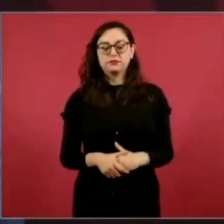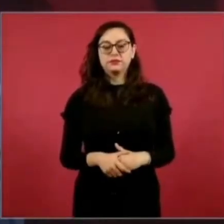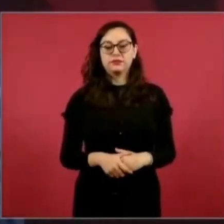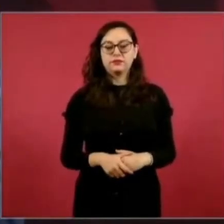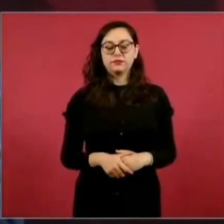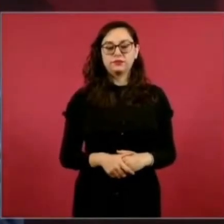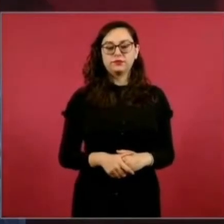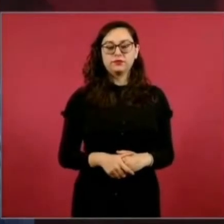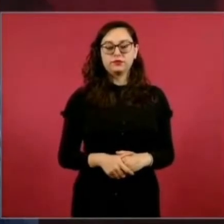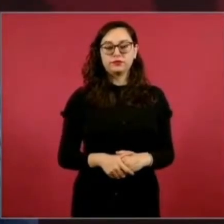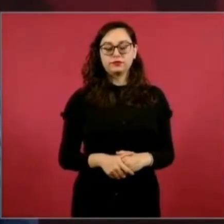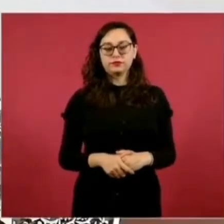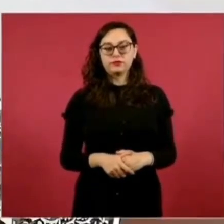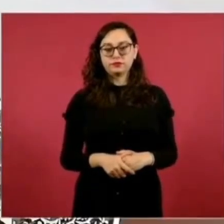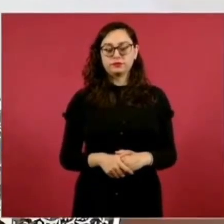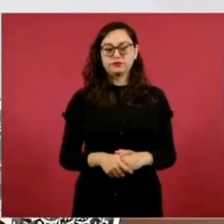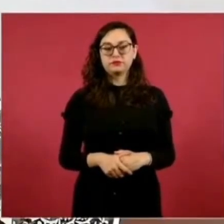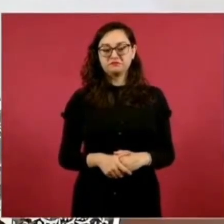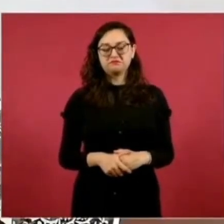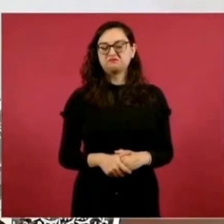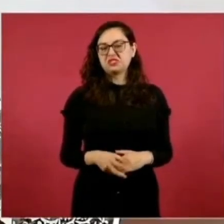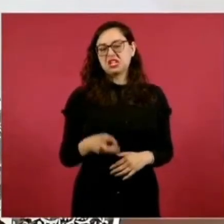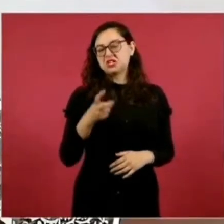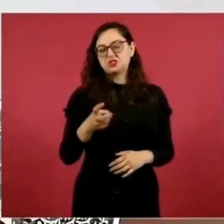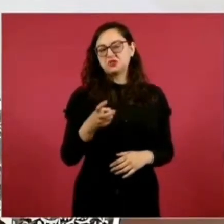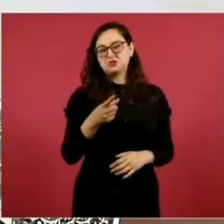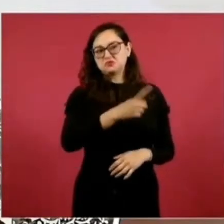no se busca siempre